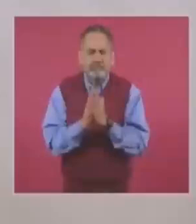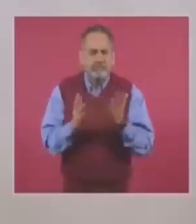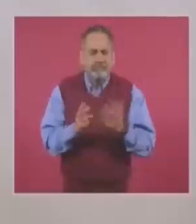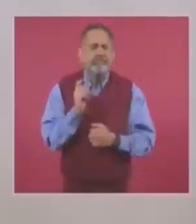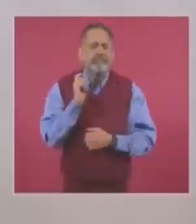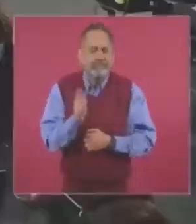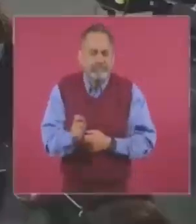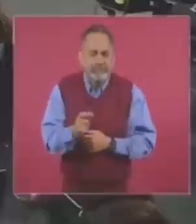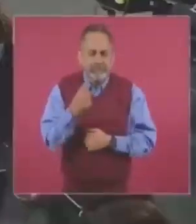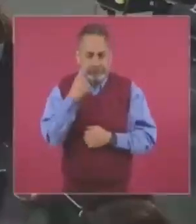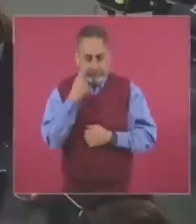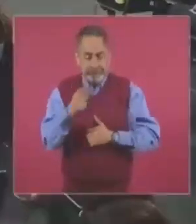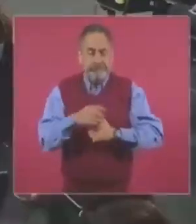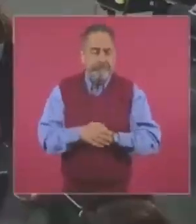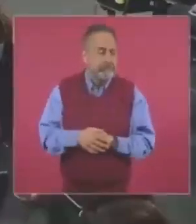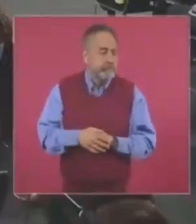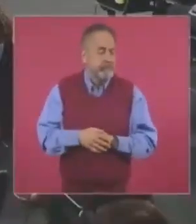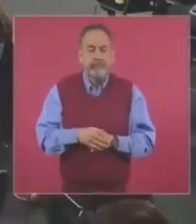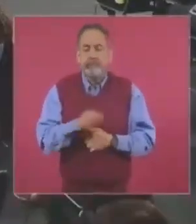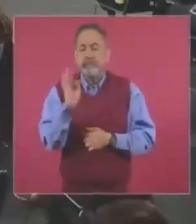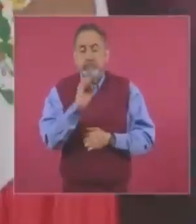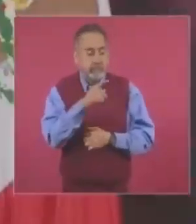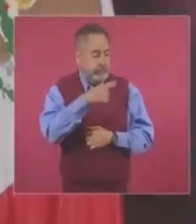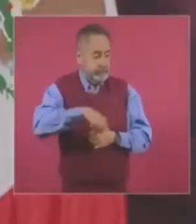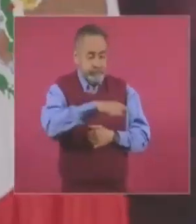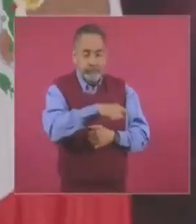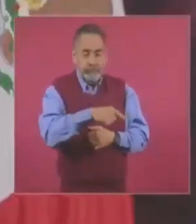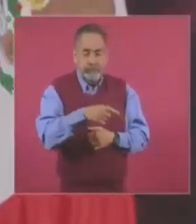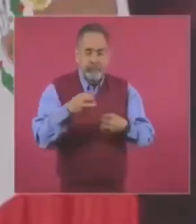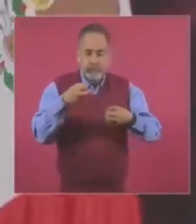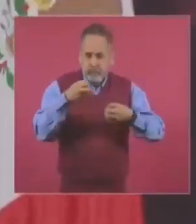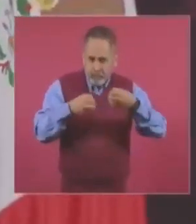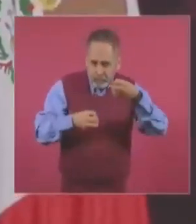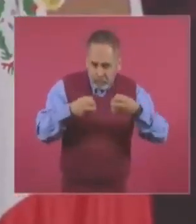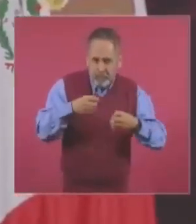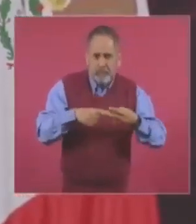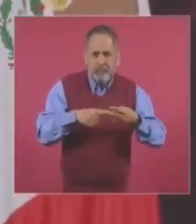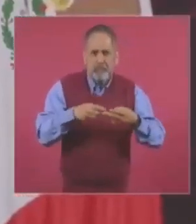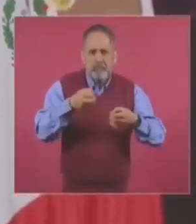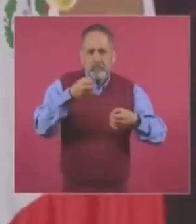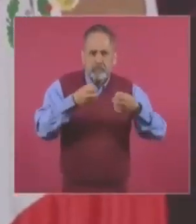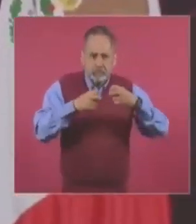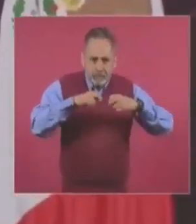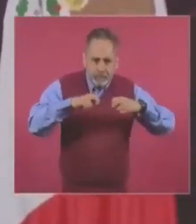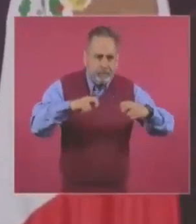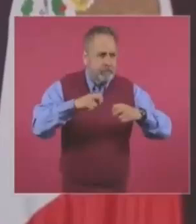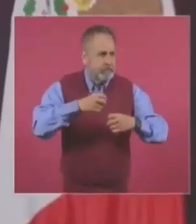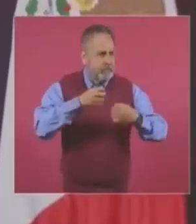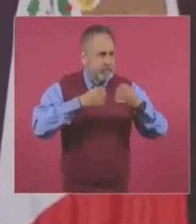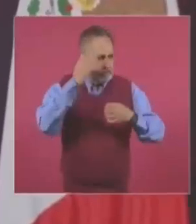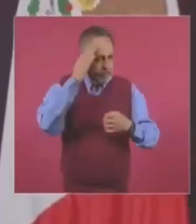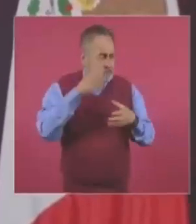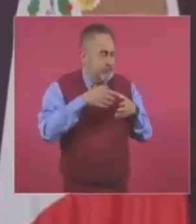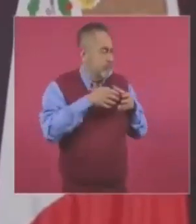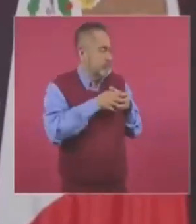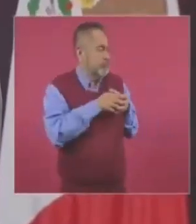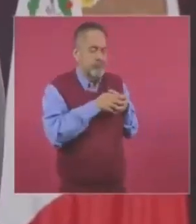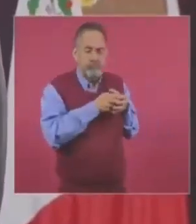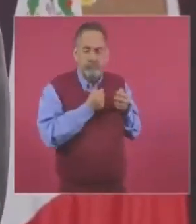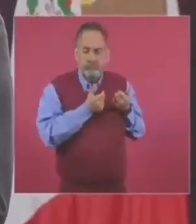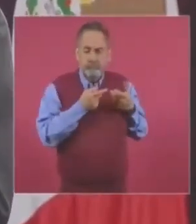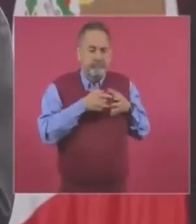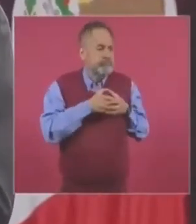podría existir ahí un tema de lavado de dinero, producto justamente de esta corrupción, que si en